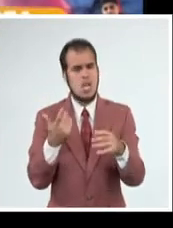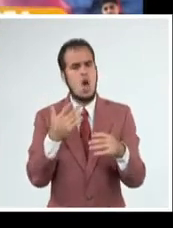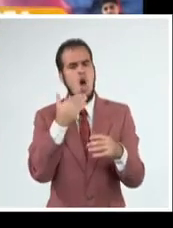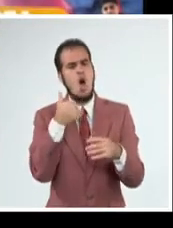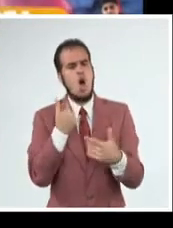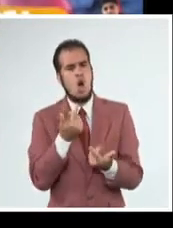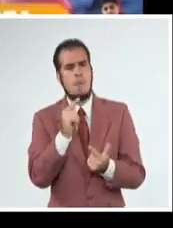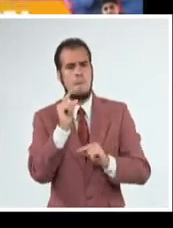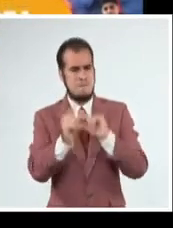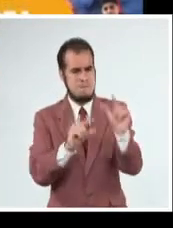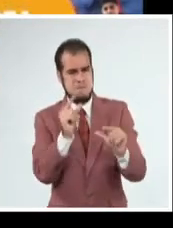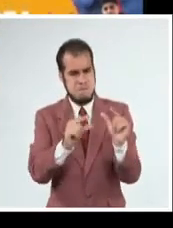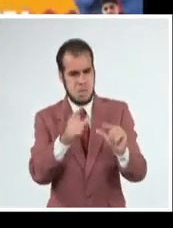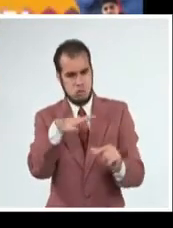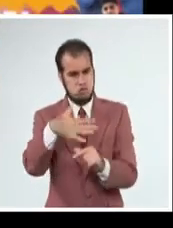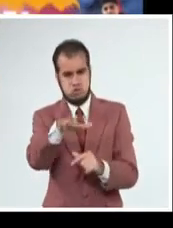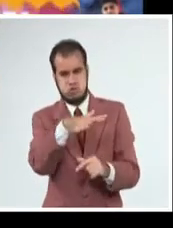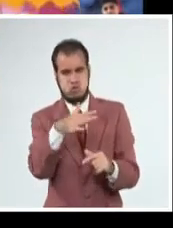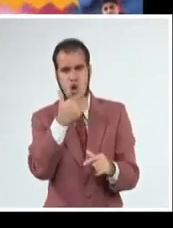todos ustedes,